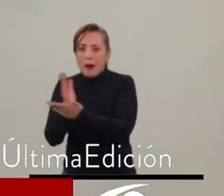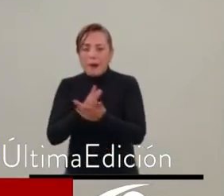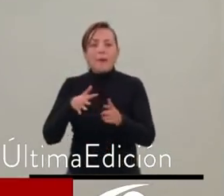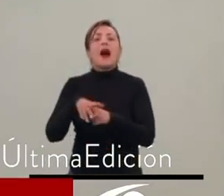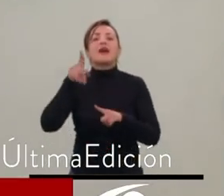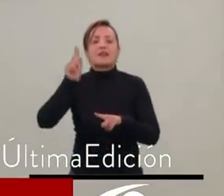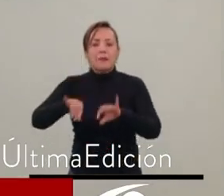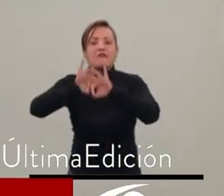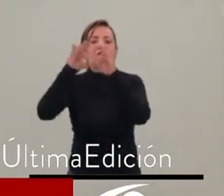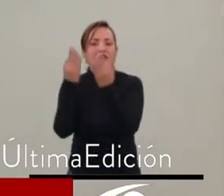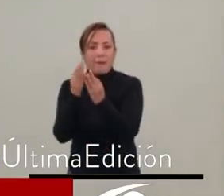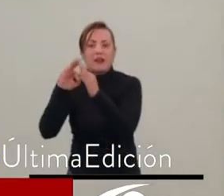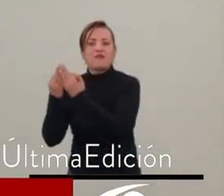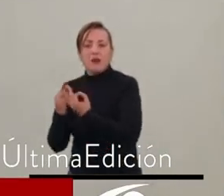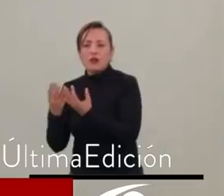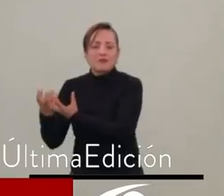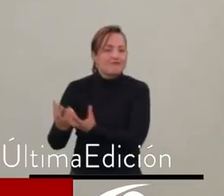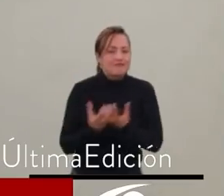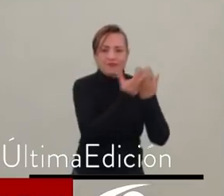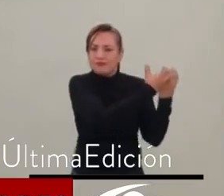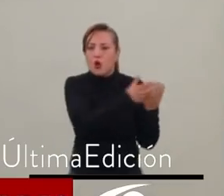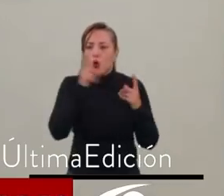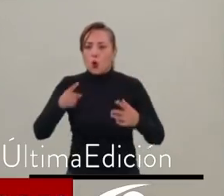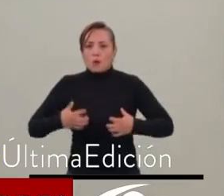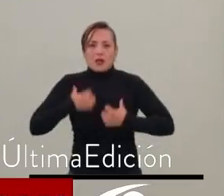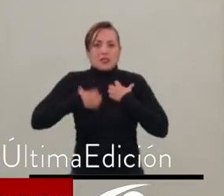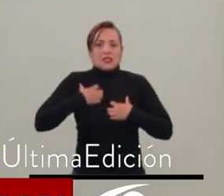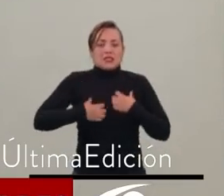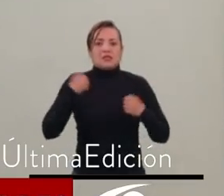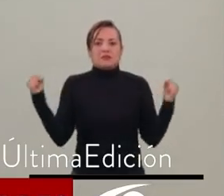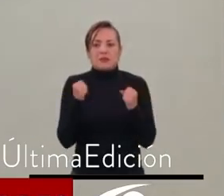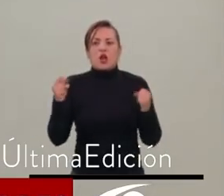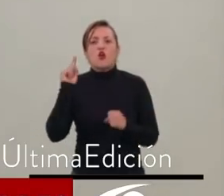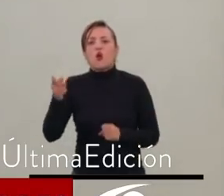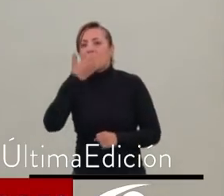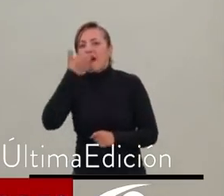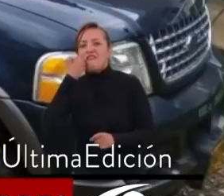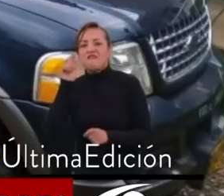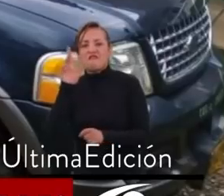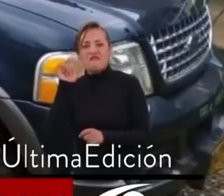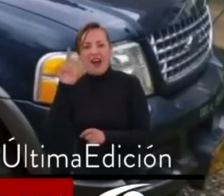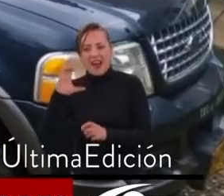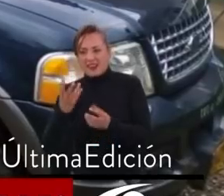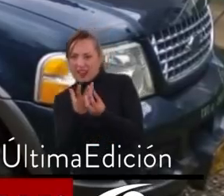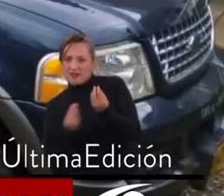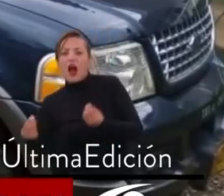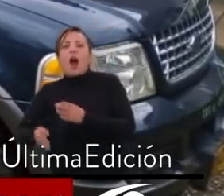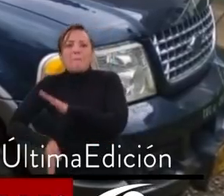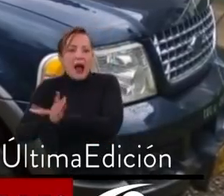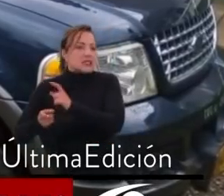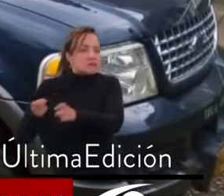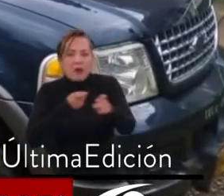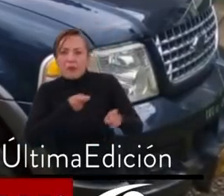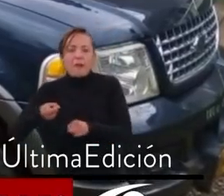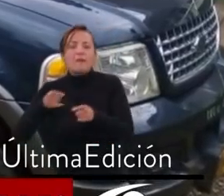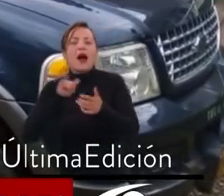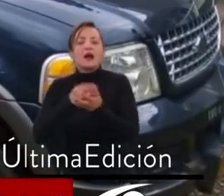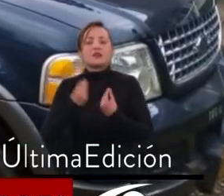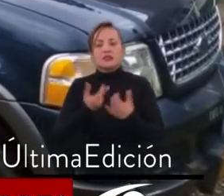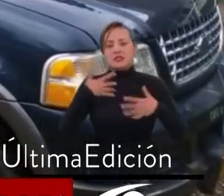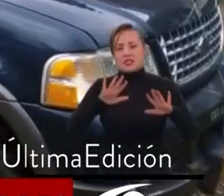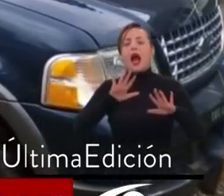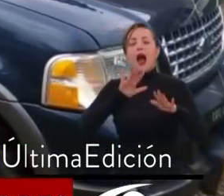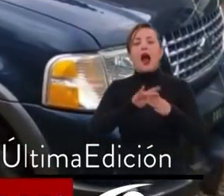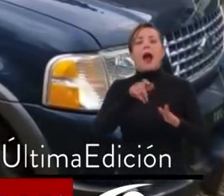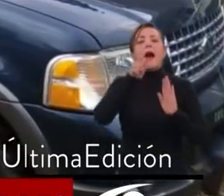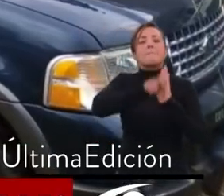desplazadas las familias por el temor y la zozobra que se presenta en la zona, donde como personería municipal se brindó el apoyo respectivo